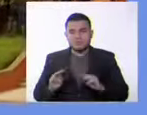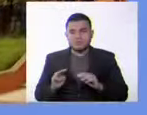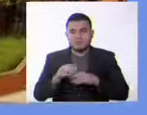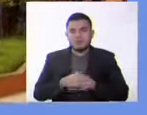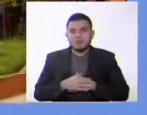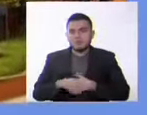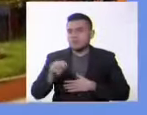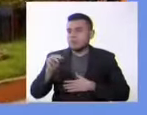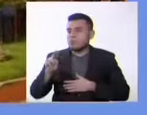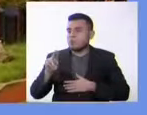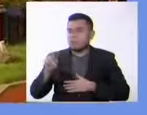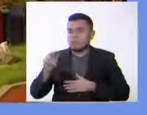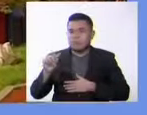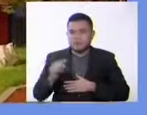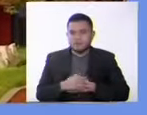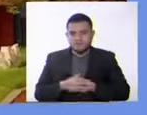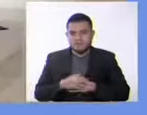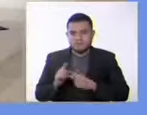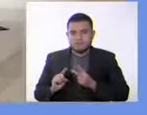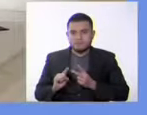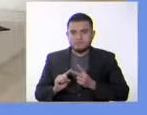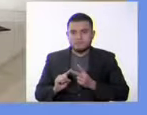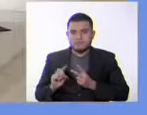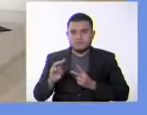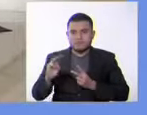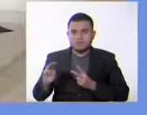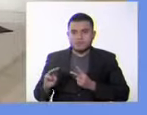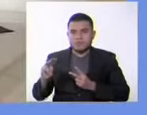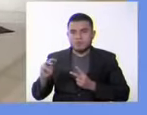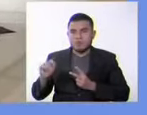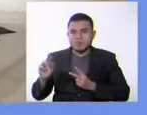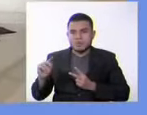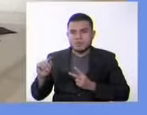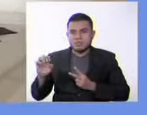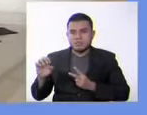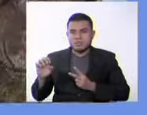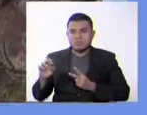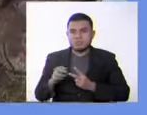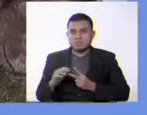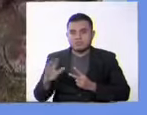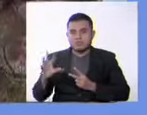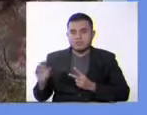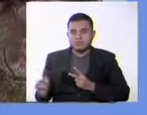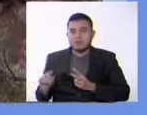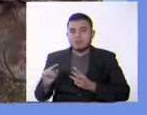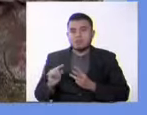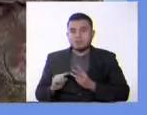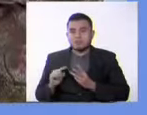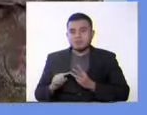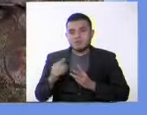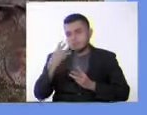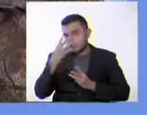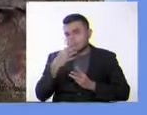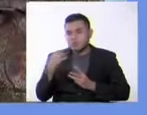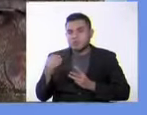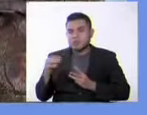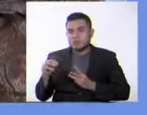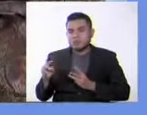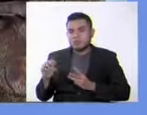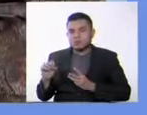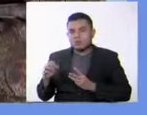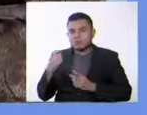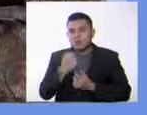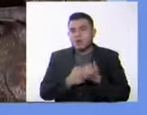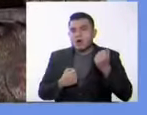de Antropología, está el Museo Marte, que está bien lo de las artes, también está, fíjate, uno muy bonito, el Museo de Armas